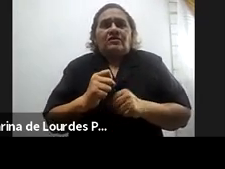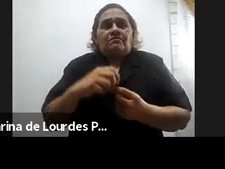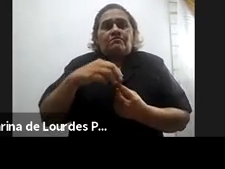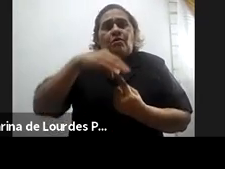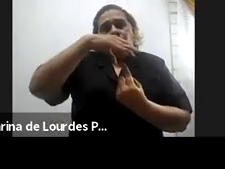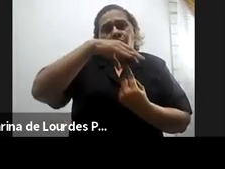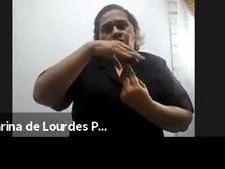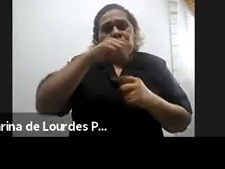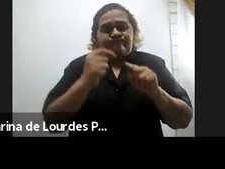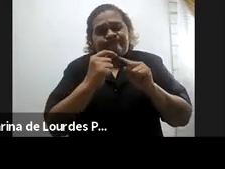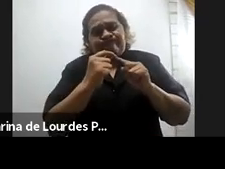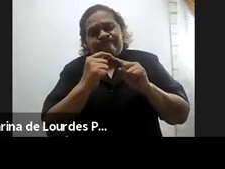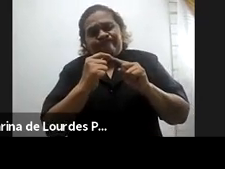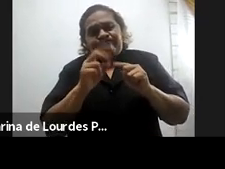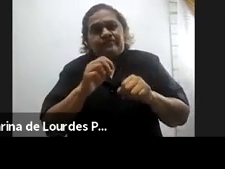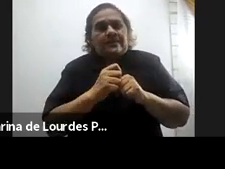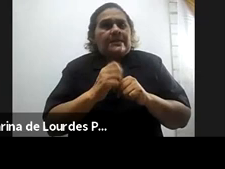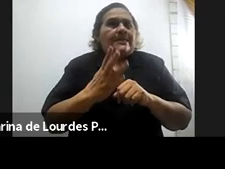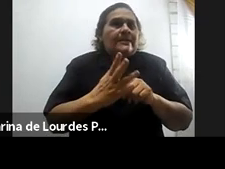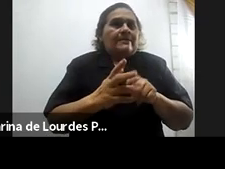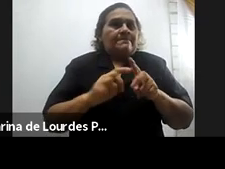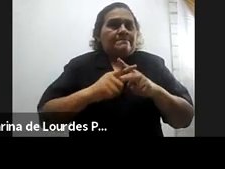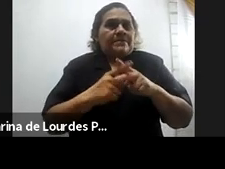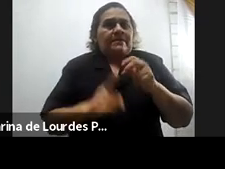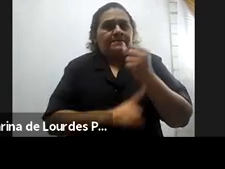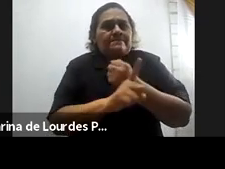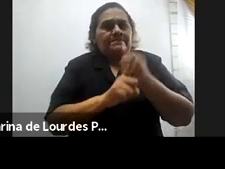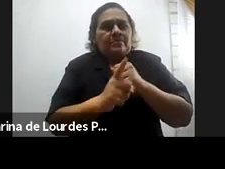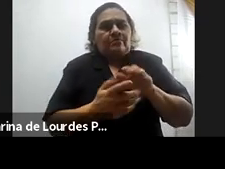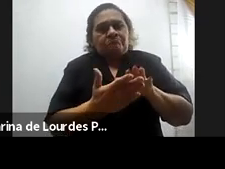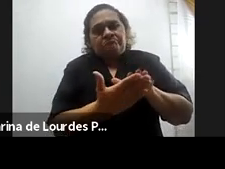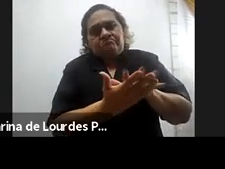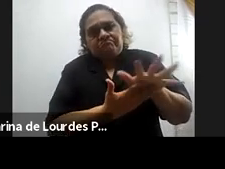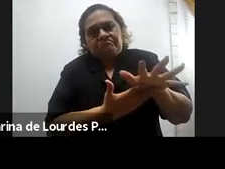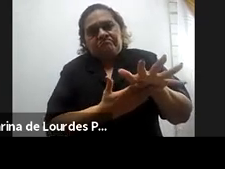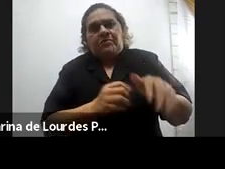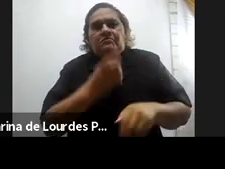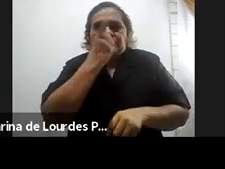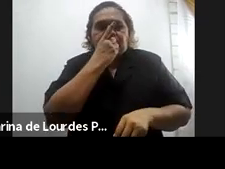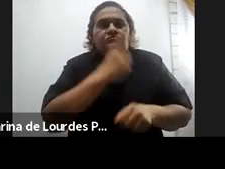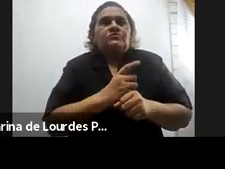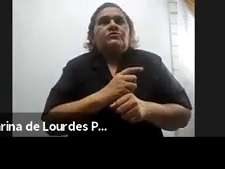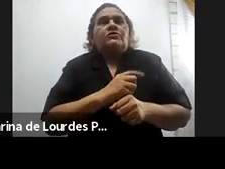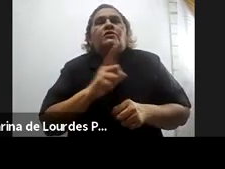también pueden ocasionar la aparición de pie diabético. Si tenemos uñitas, por ejemplo, que tienen claramente hongo, ¿no? Que están